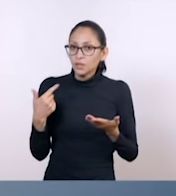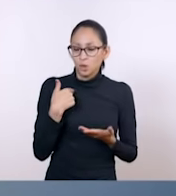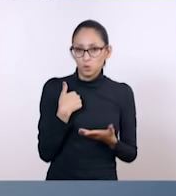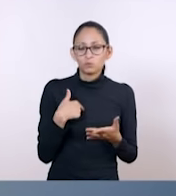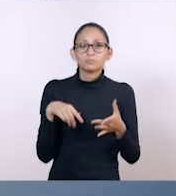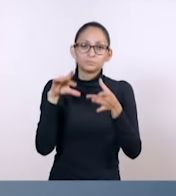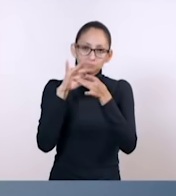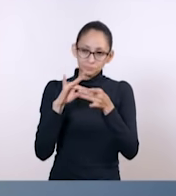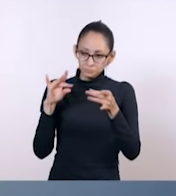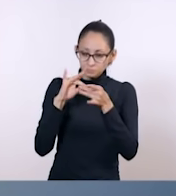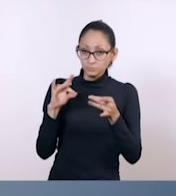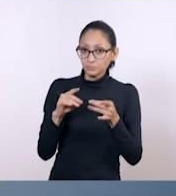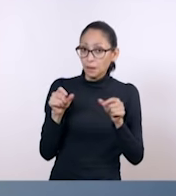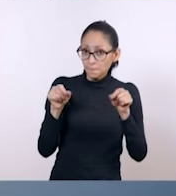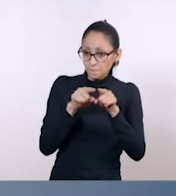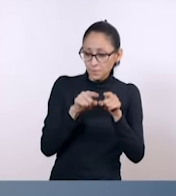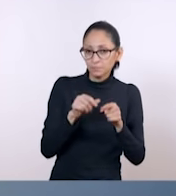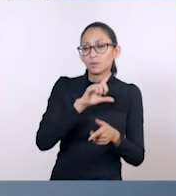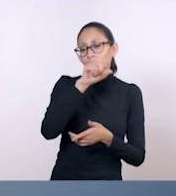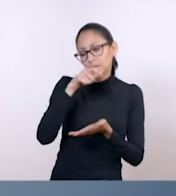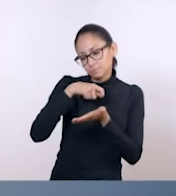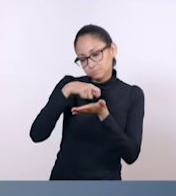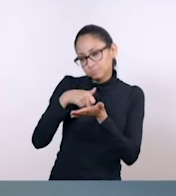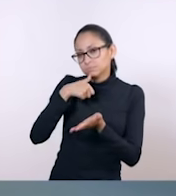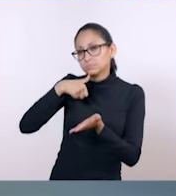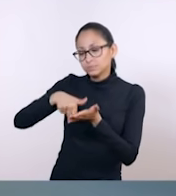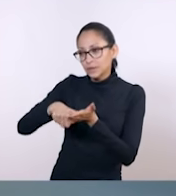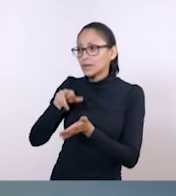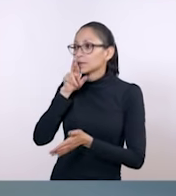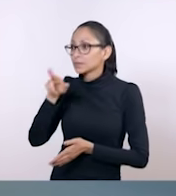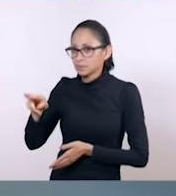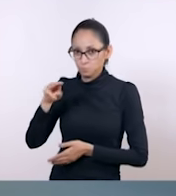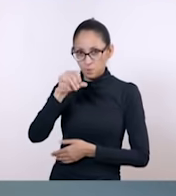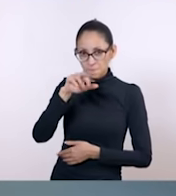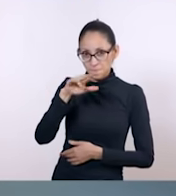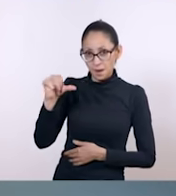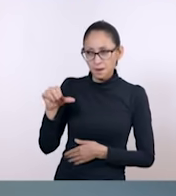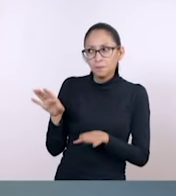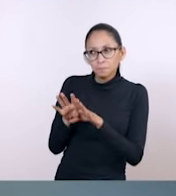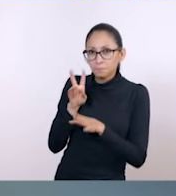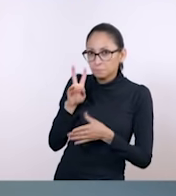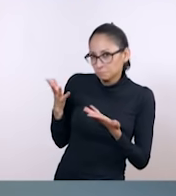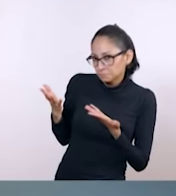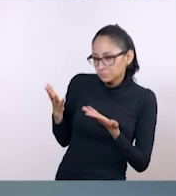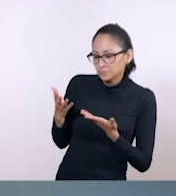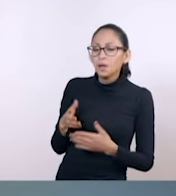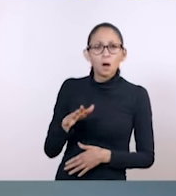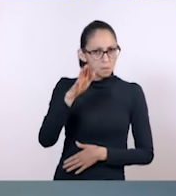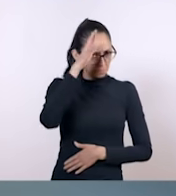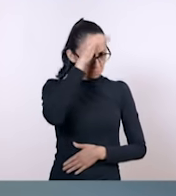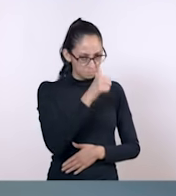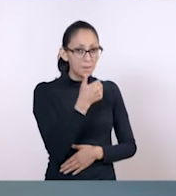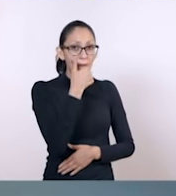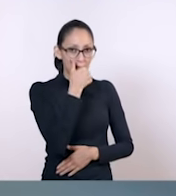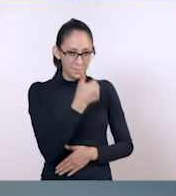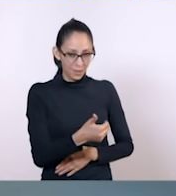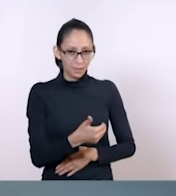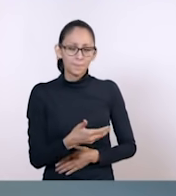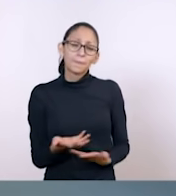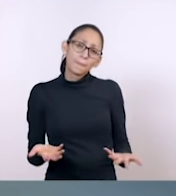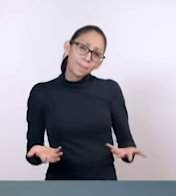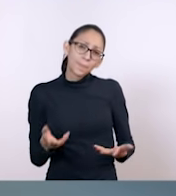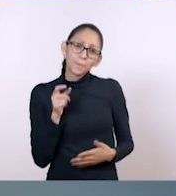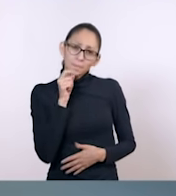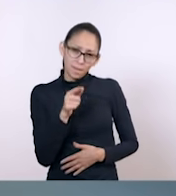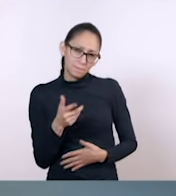podremos escribirle a María que se recomienda en estos casos. ¿Cómo ves? ¡Ay, excelente! Me parece muy bien. Y